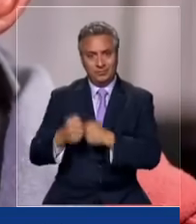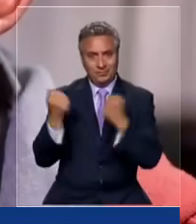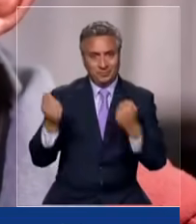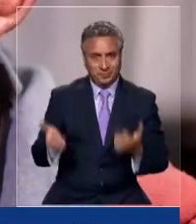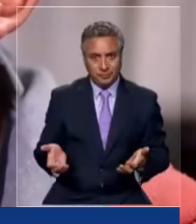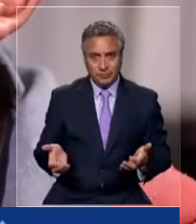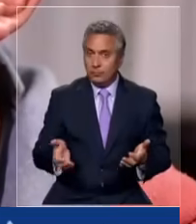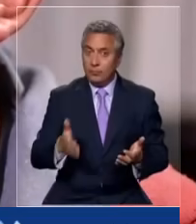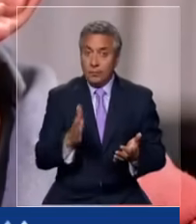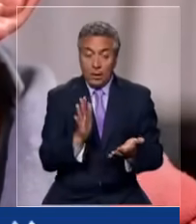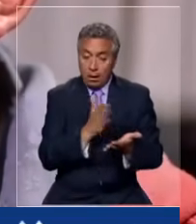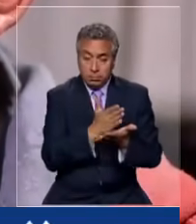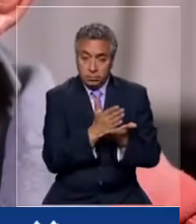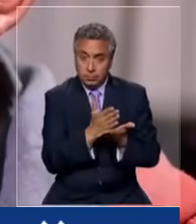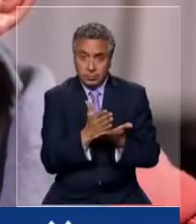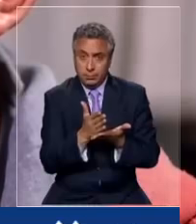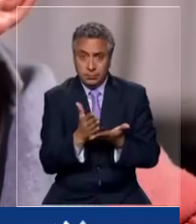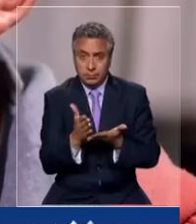no había